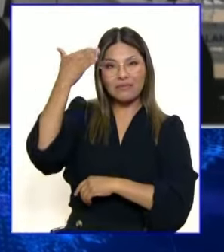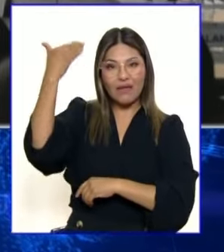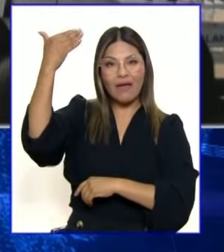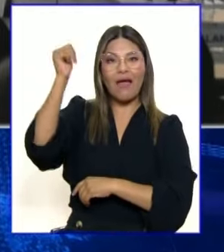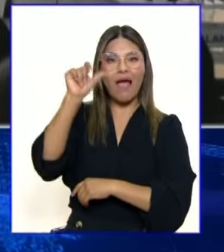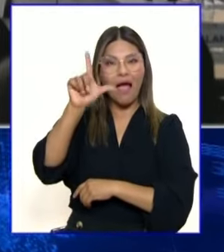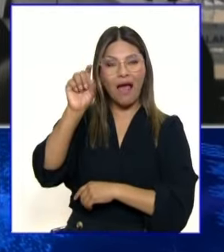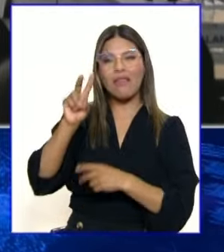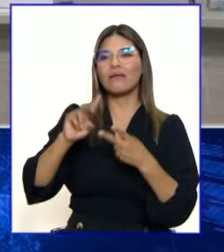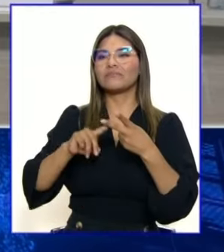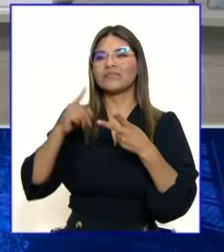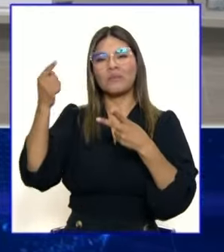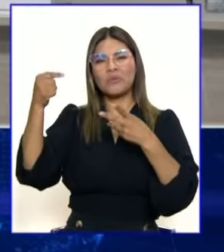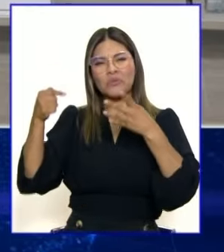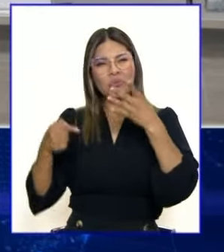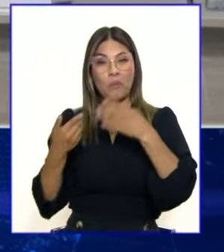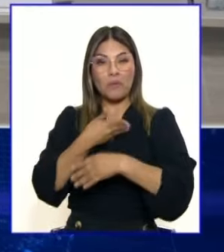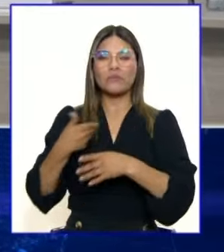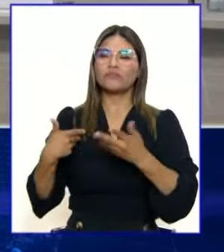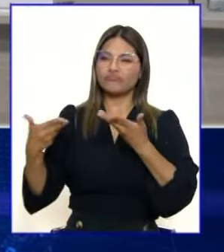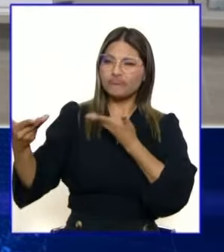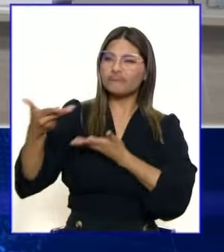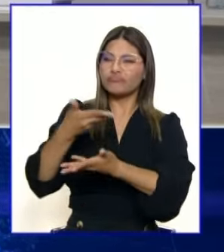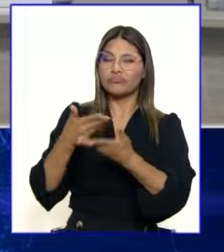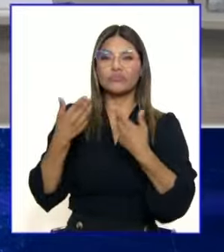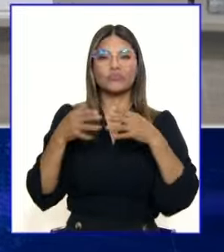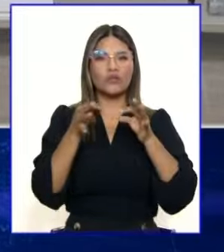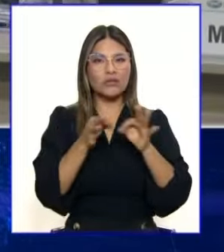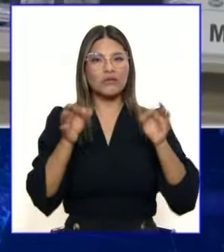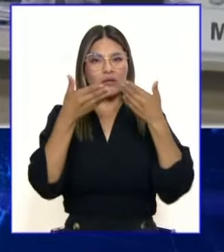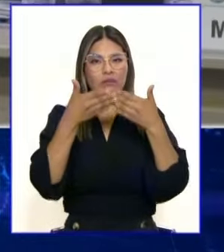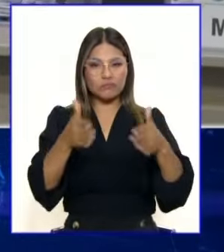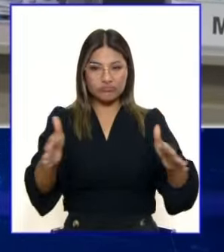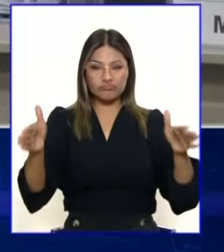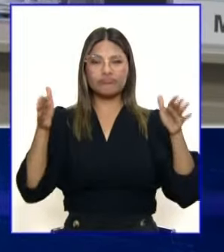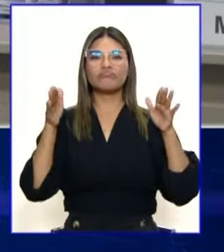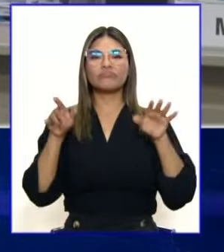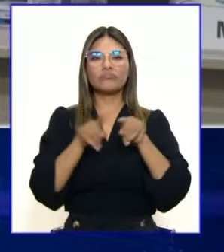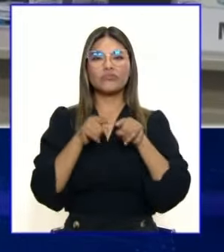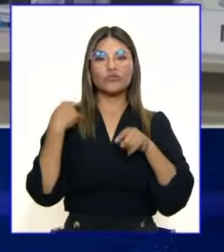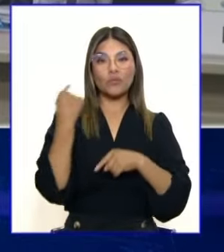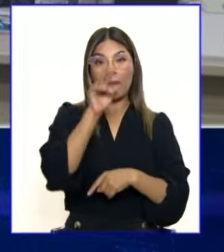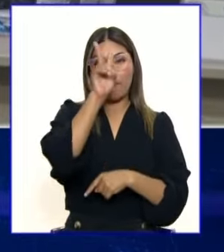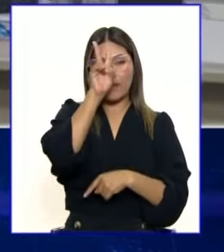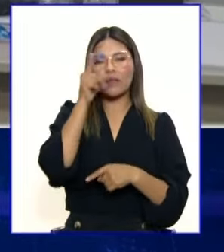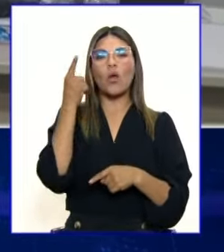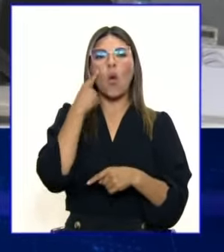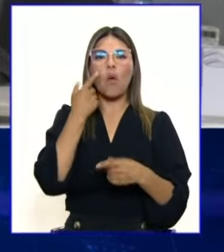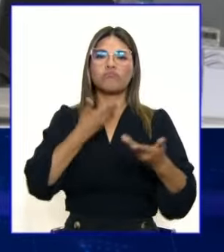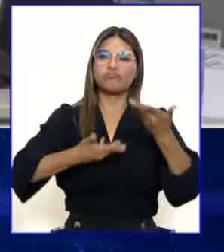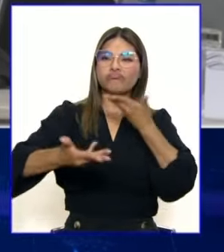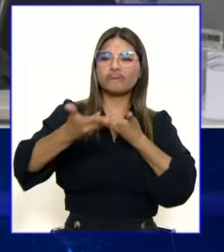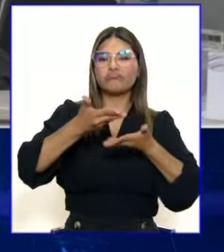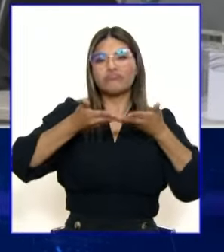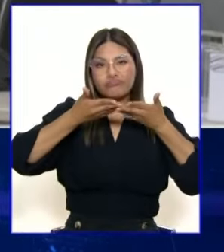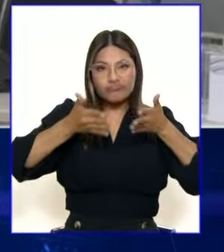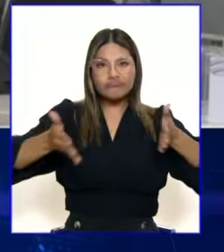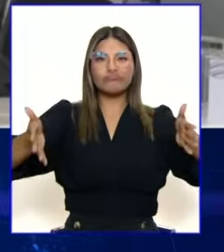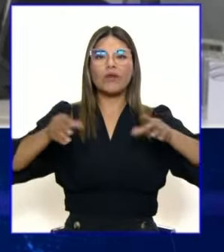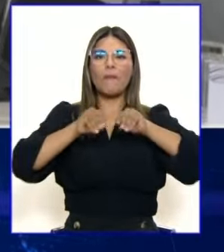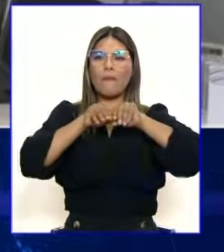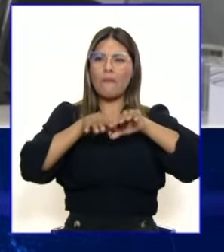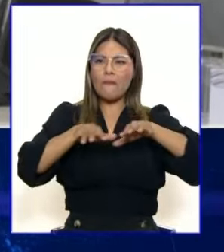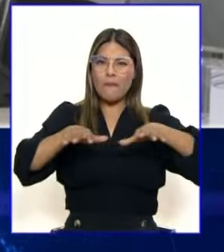y claramente la APEC representa una ventana hacia la competitividad, hacia estándares de calidad y hacia la profesionalización de lo que